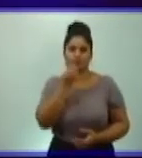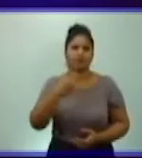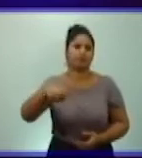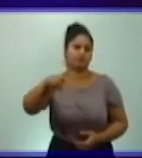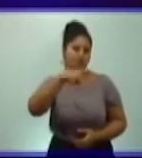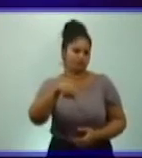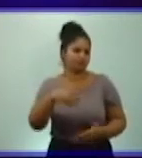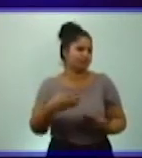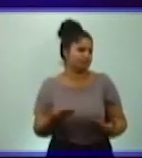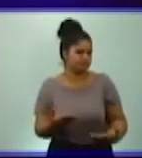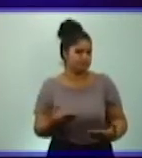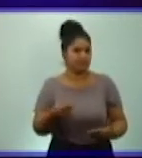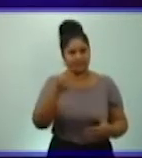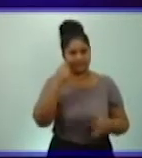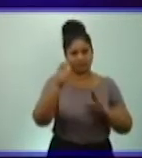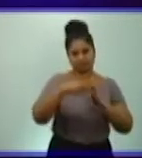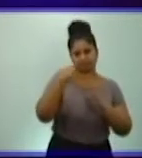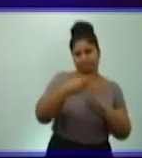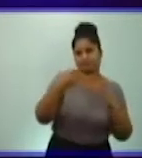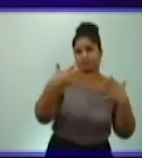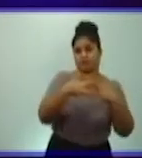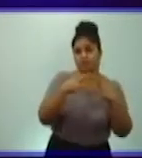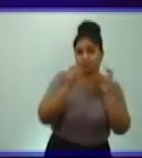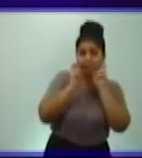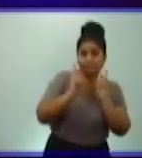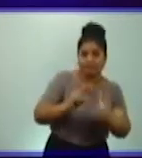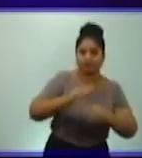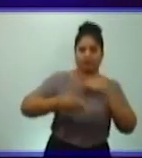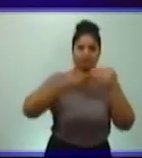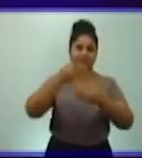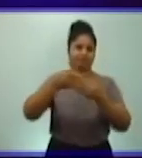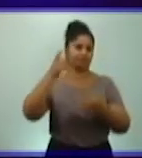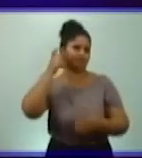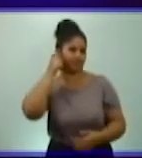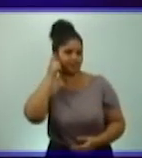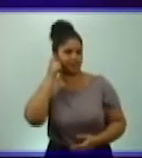despojan al final de su vida de todo esto, y ella misma se